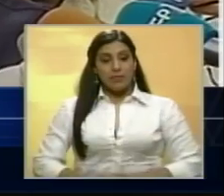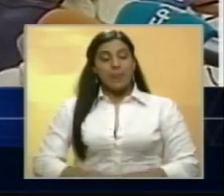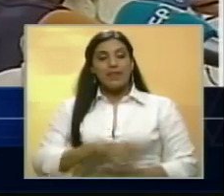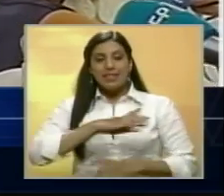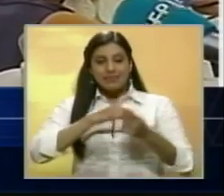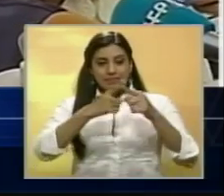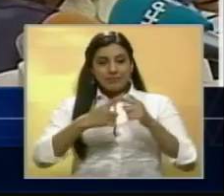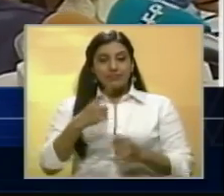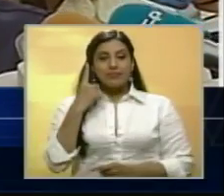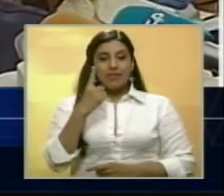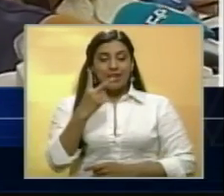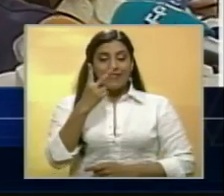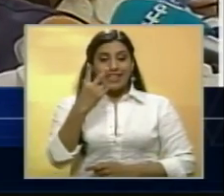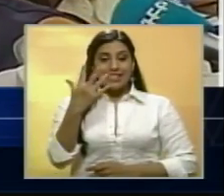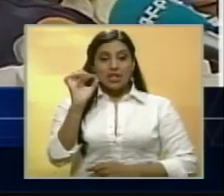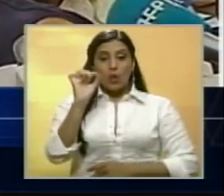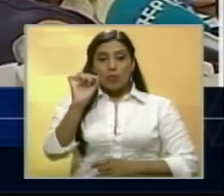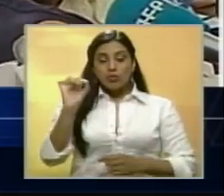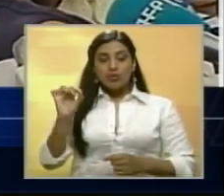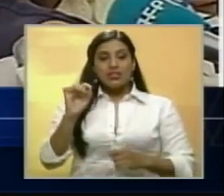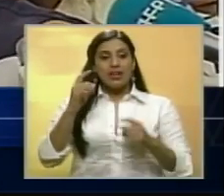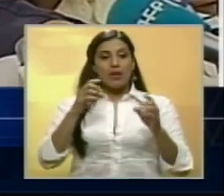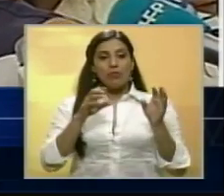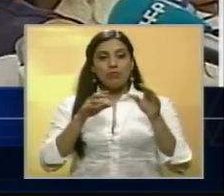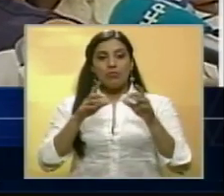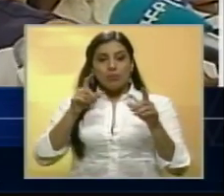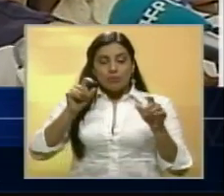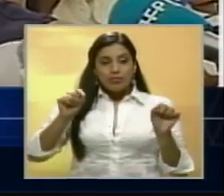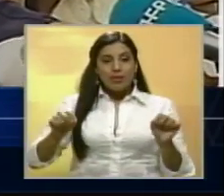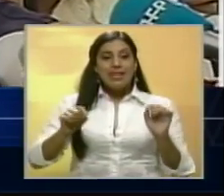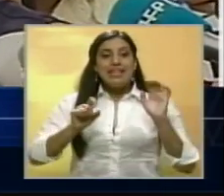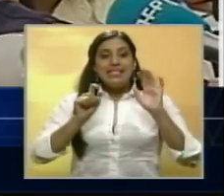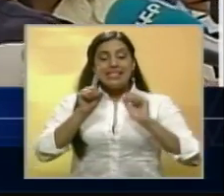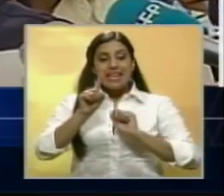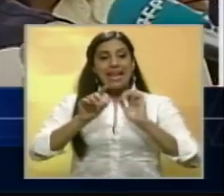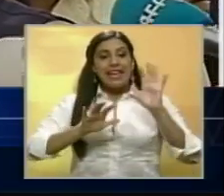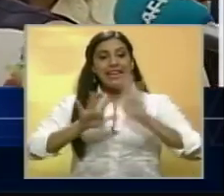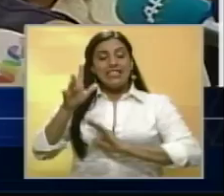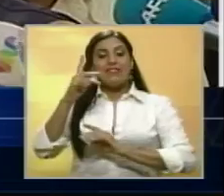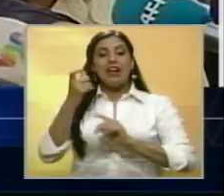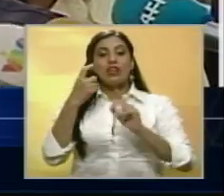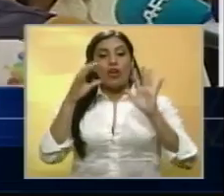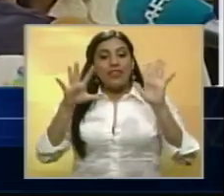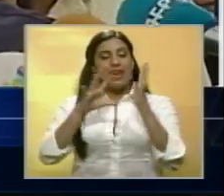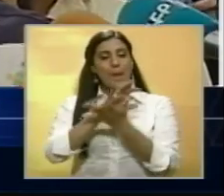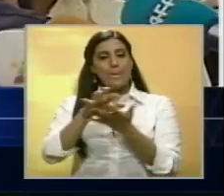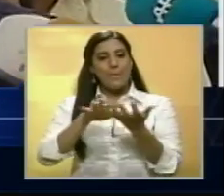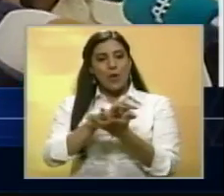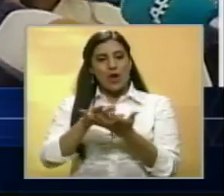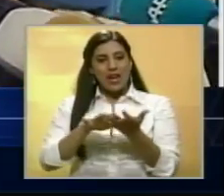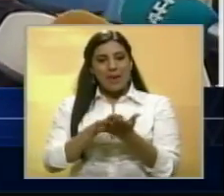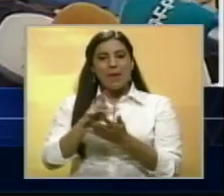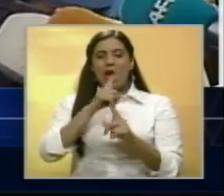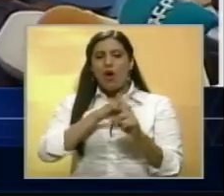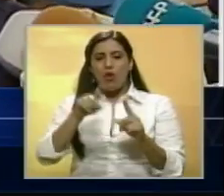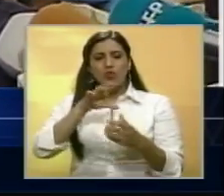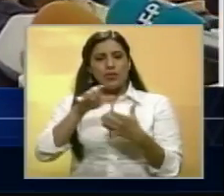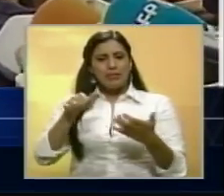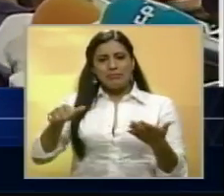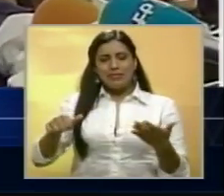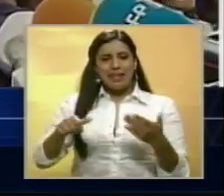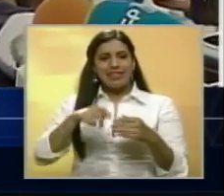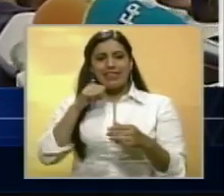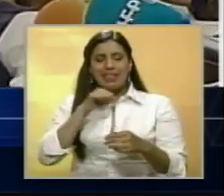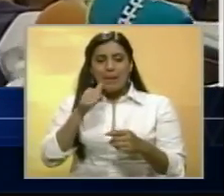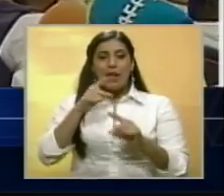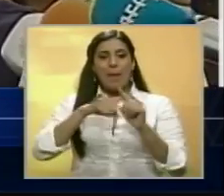los 125 puntos, se instalaron 115. Hay 10 puntos que tuvieron problemas en el territorio nacional. El balance de todas maneras lo